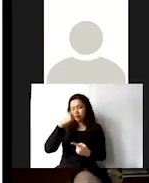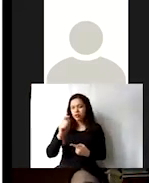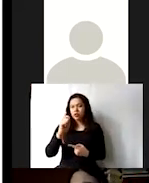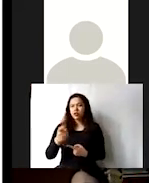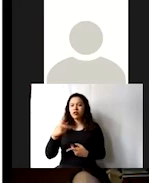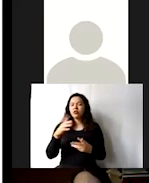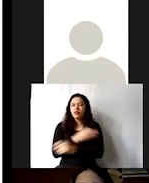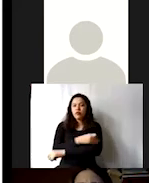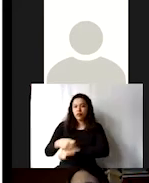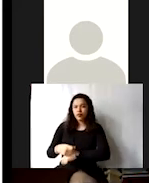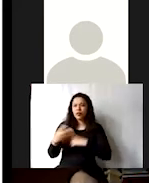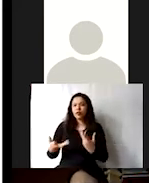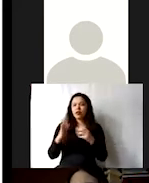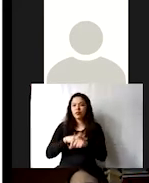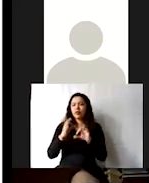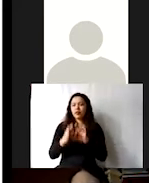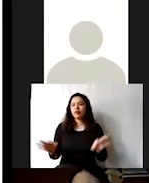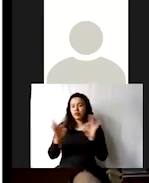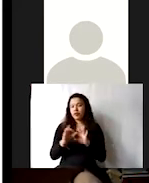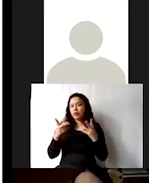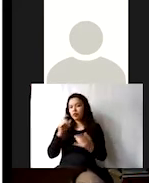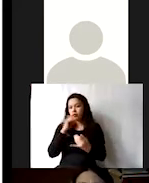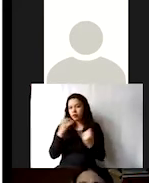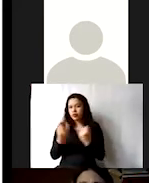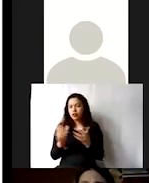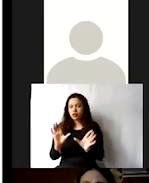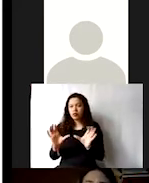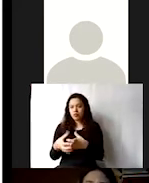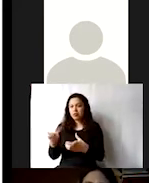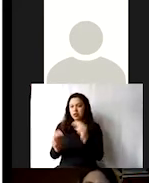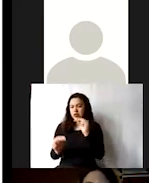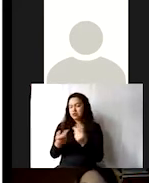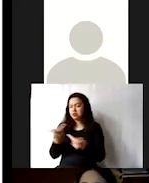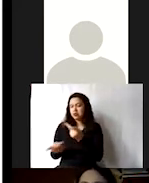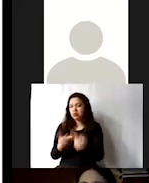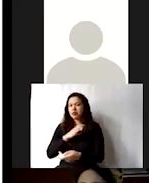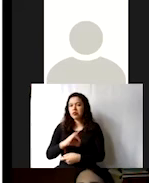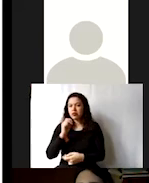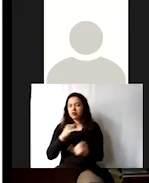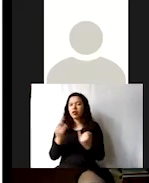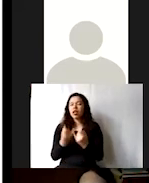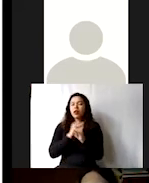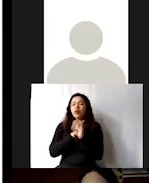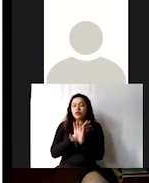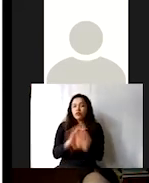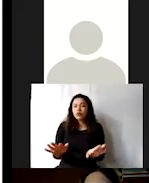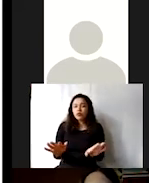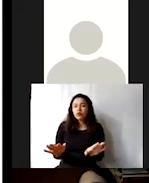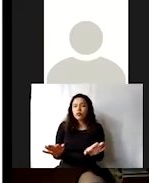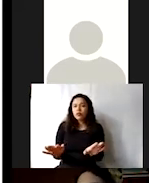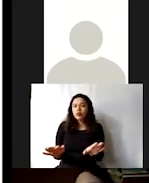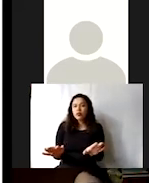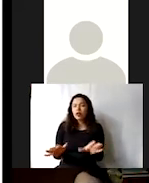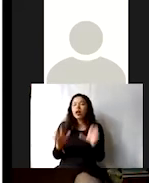familias que son prioritarios. Lo mismo pueden hacer nivel comunidad. Y se tiene una base de datos en donde salen